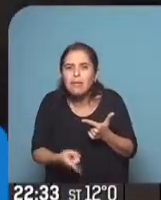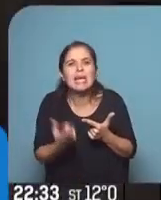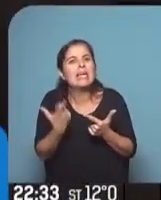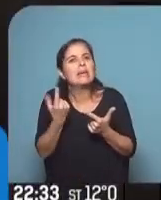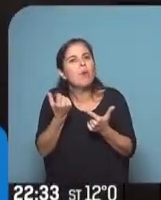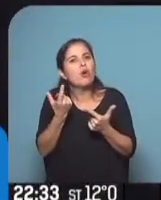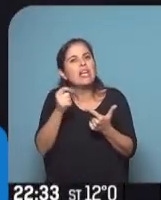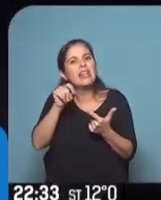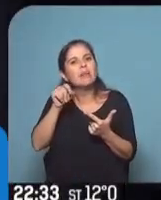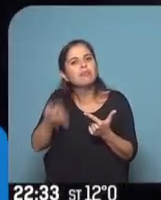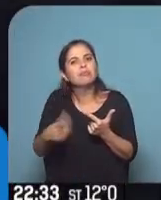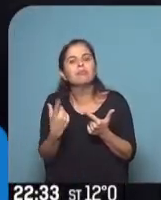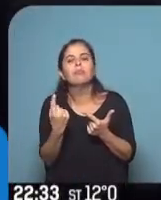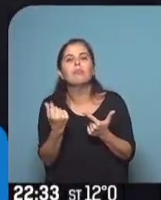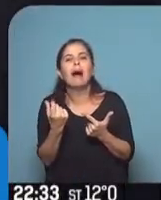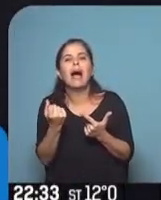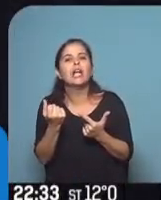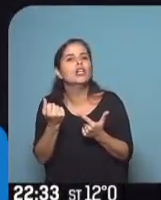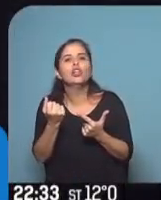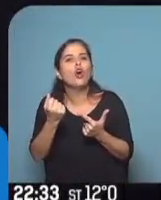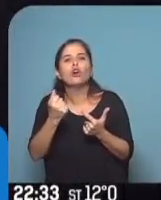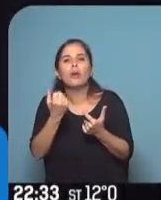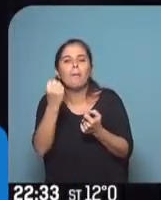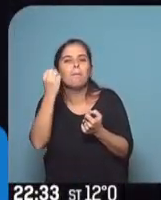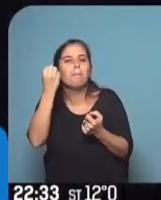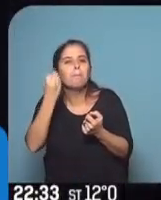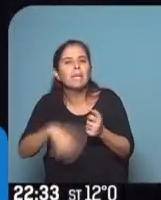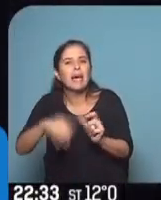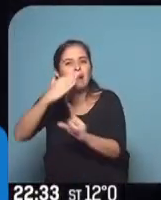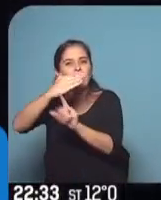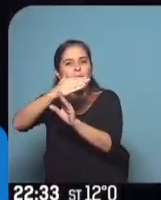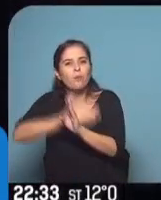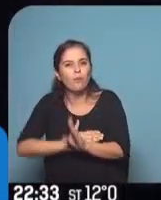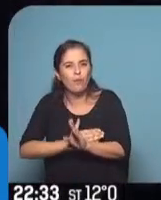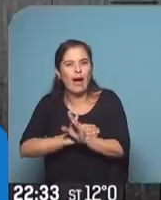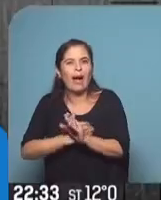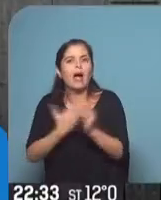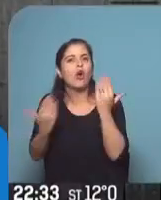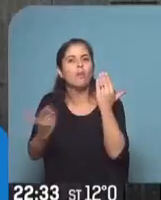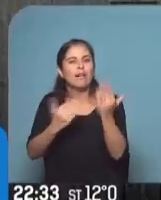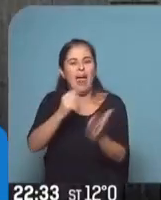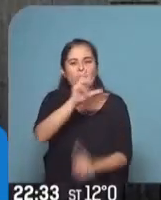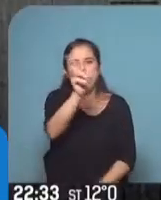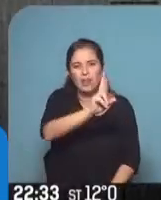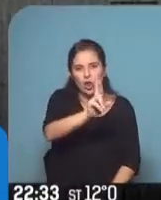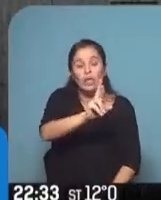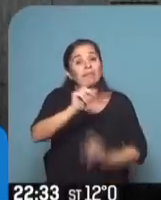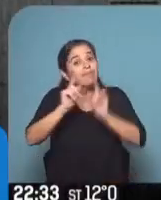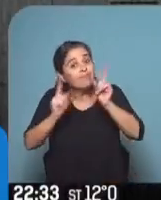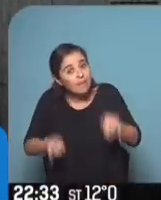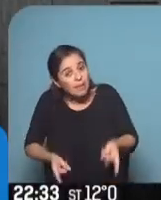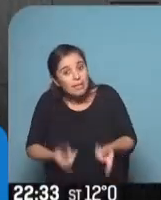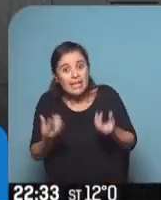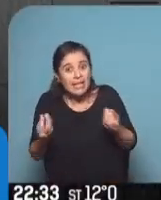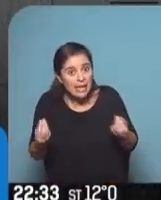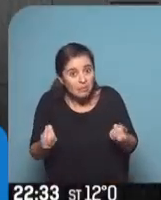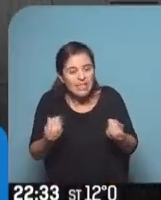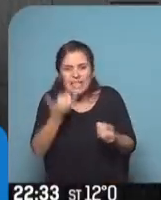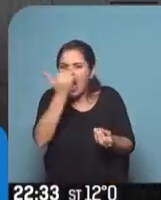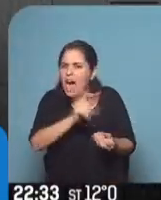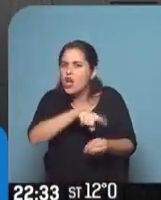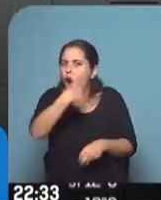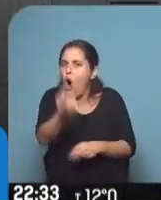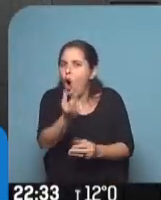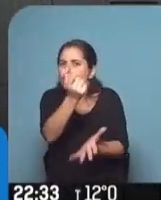moneda iraní en función del dólar, la devaluación. Esas dos cosas son fundamentales. Pero si a esto le agregamos las sanciones, como se llama, secundarias, esto